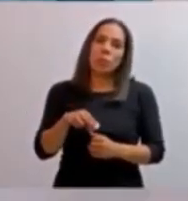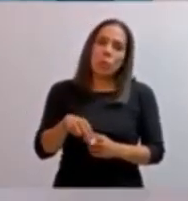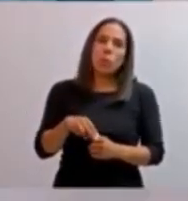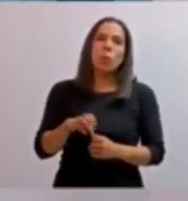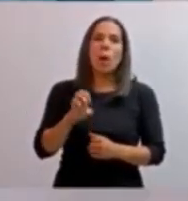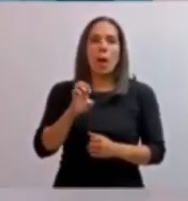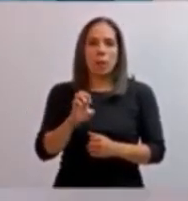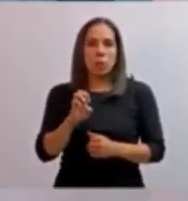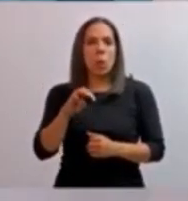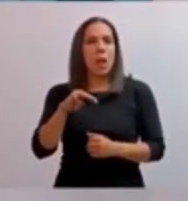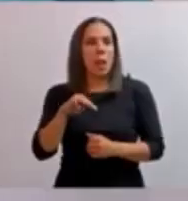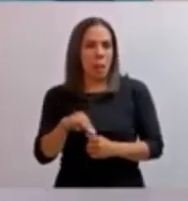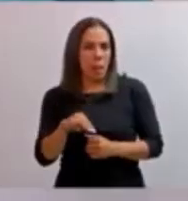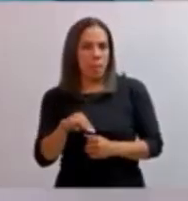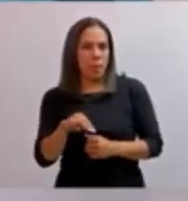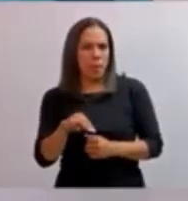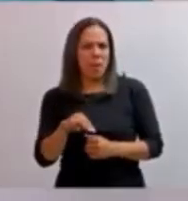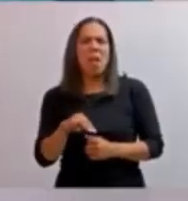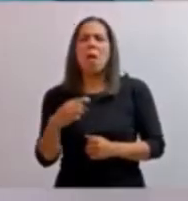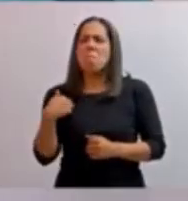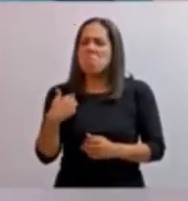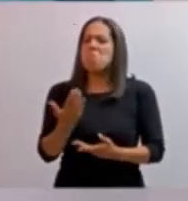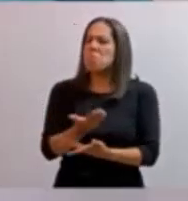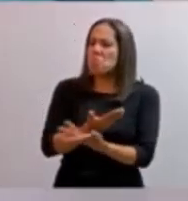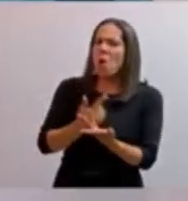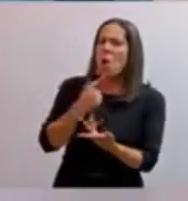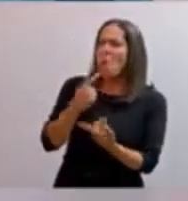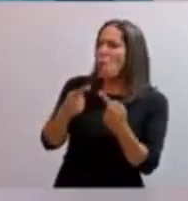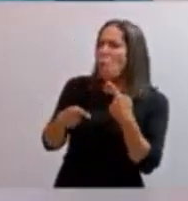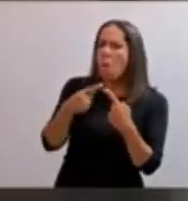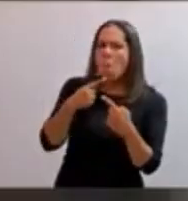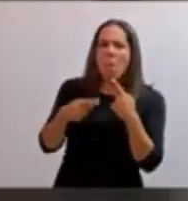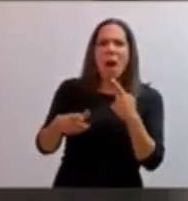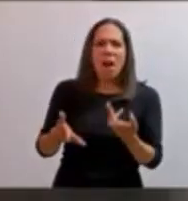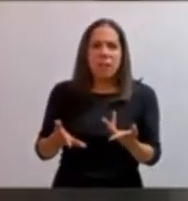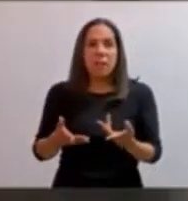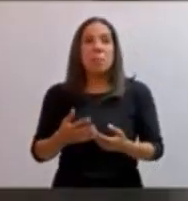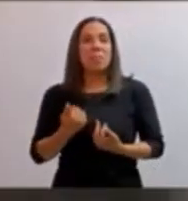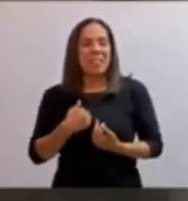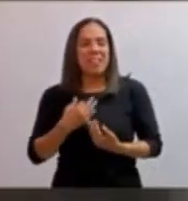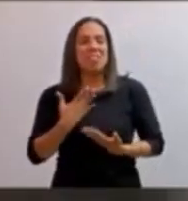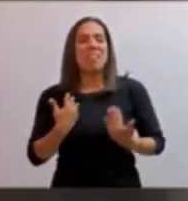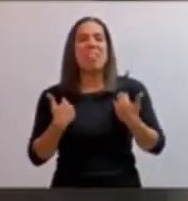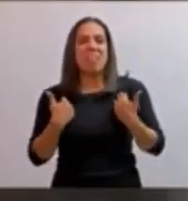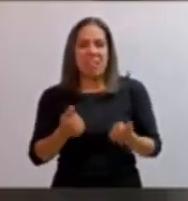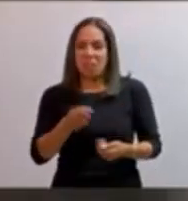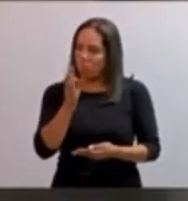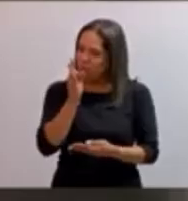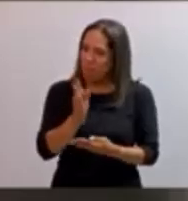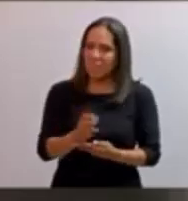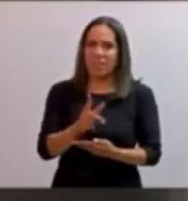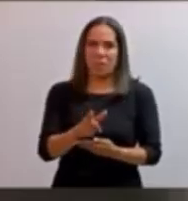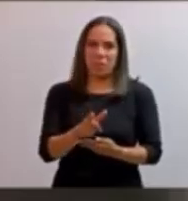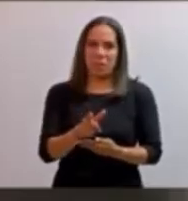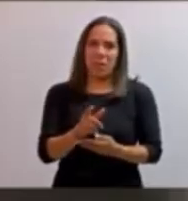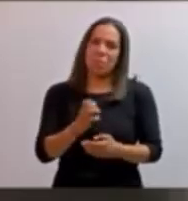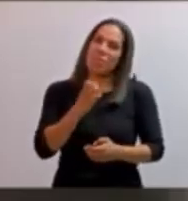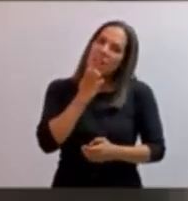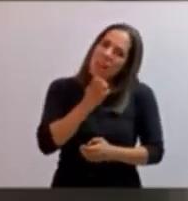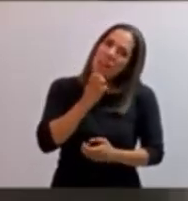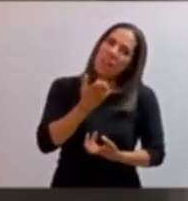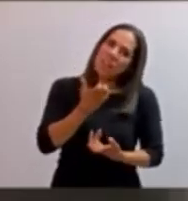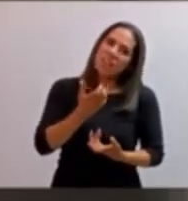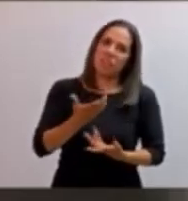entre nosotras y partimos justo de reconocer que en las escuelas los recursos físicos,